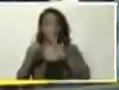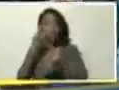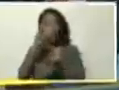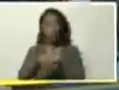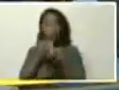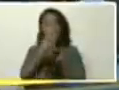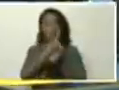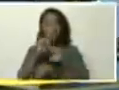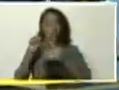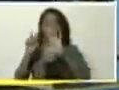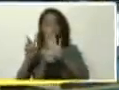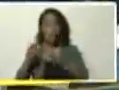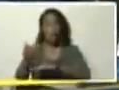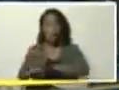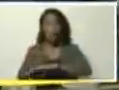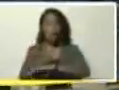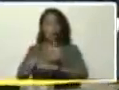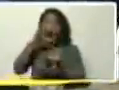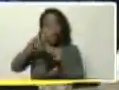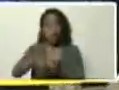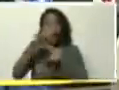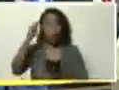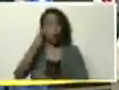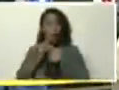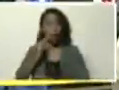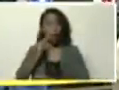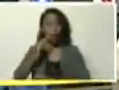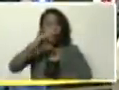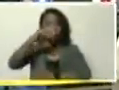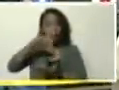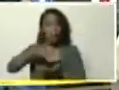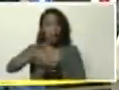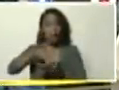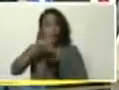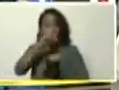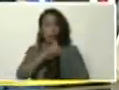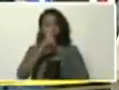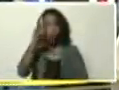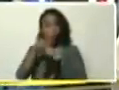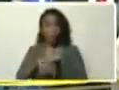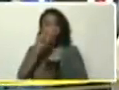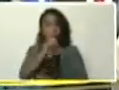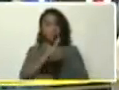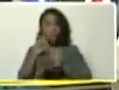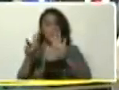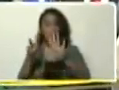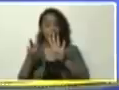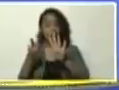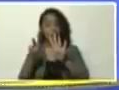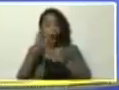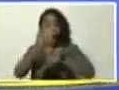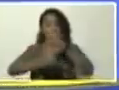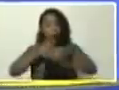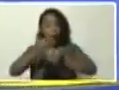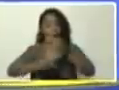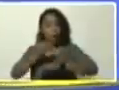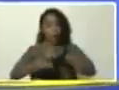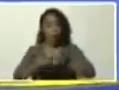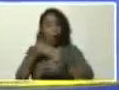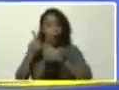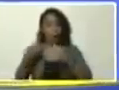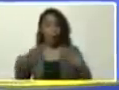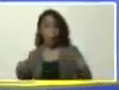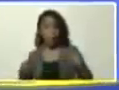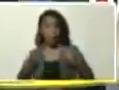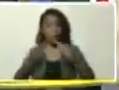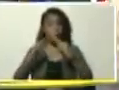2016-2017, y gobernador del estado bolivariano de Miranda desde el año 2017. Amenizan este